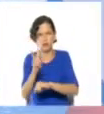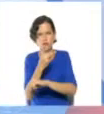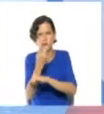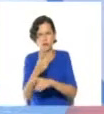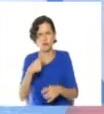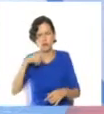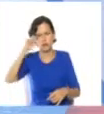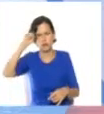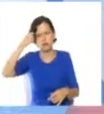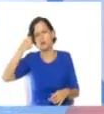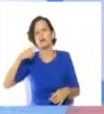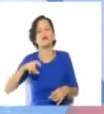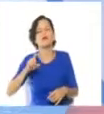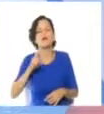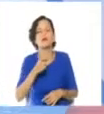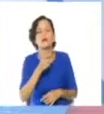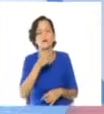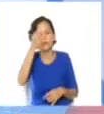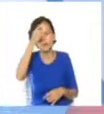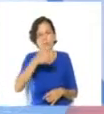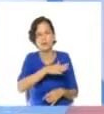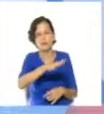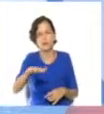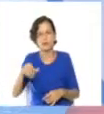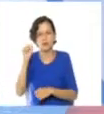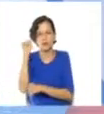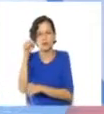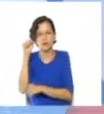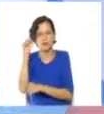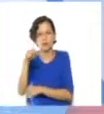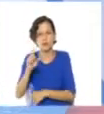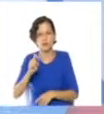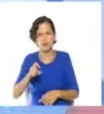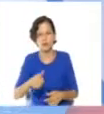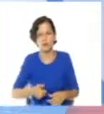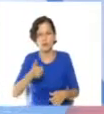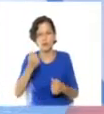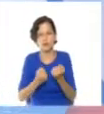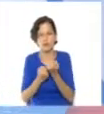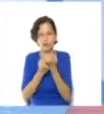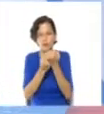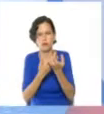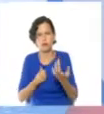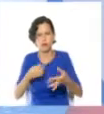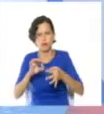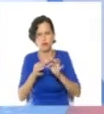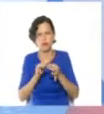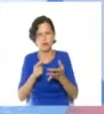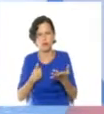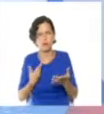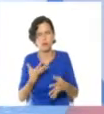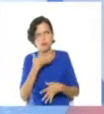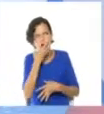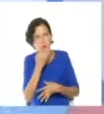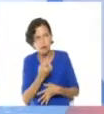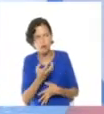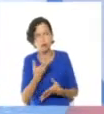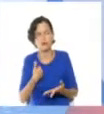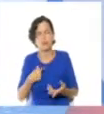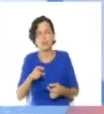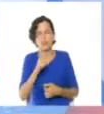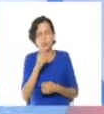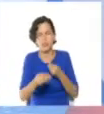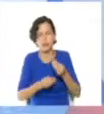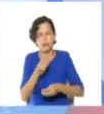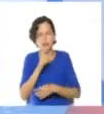que la población con la condición de autismo quizás requiera un poco más de apoyo, ya que debido a su interpretación literal del lenguaje suelen tener